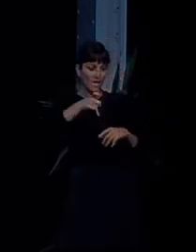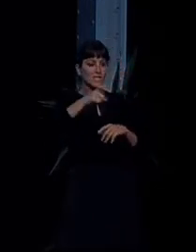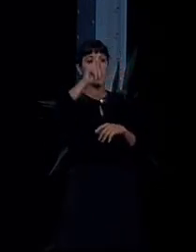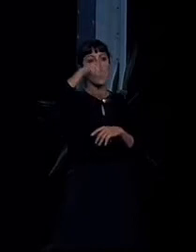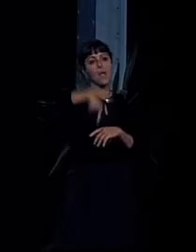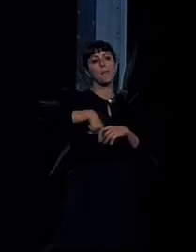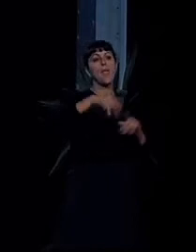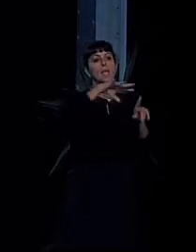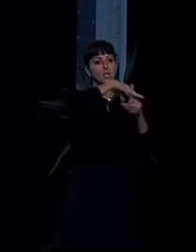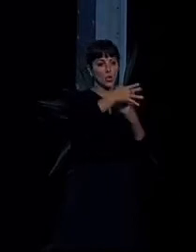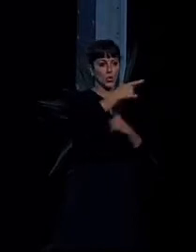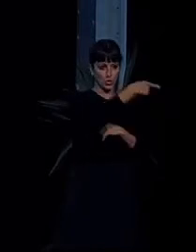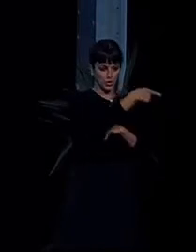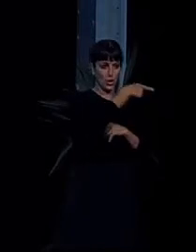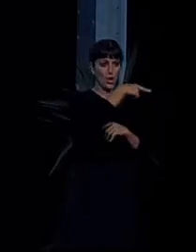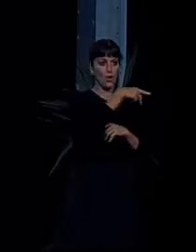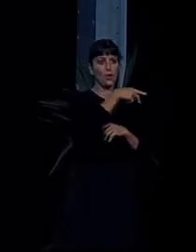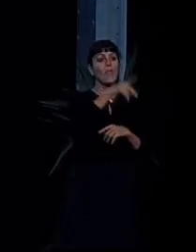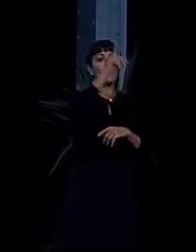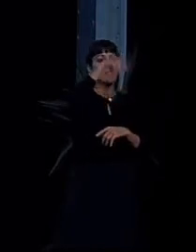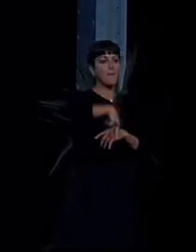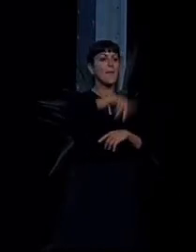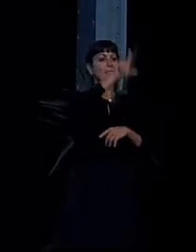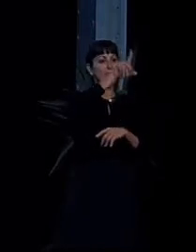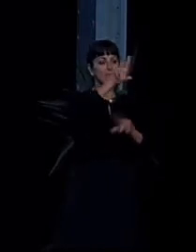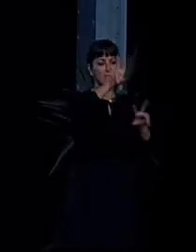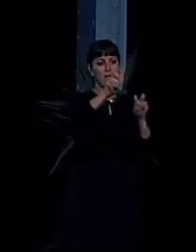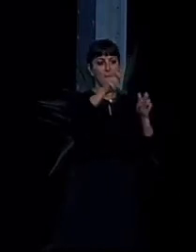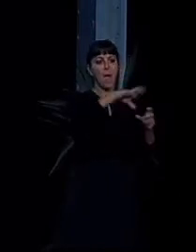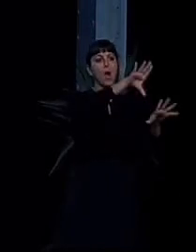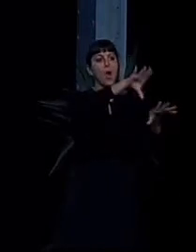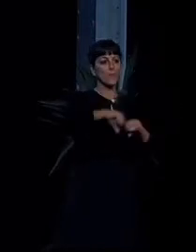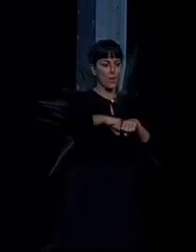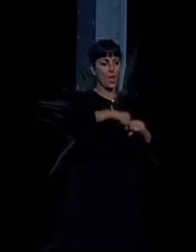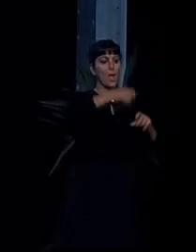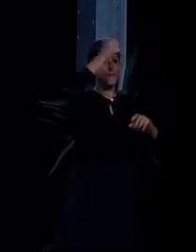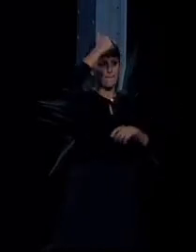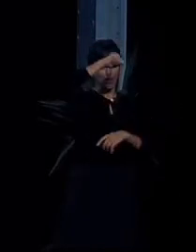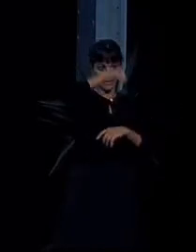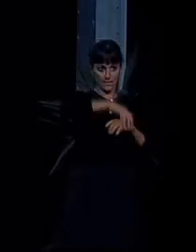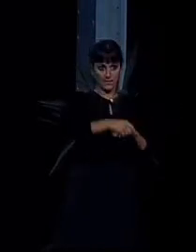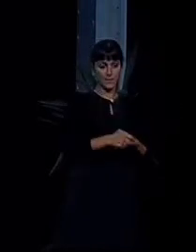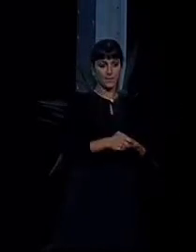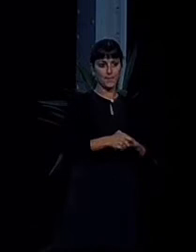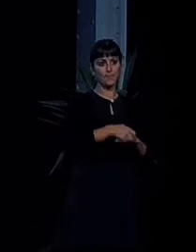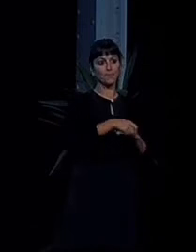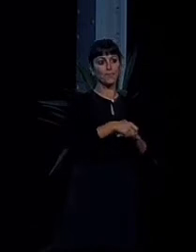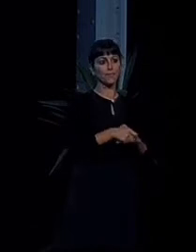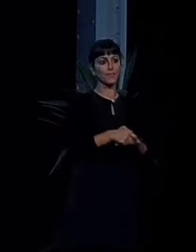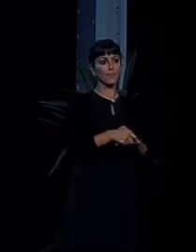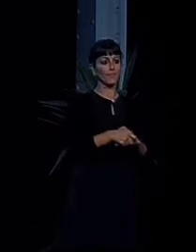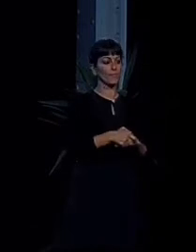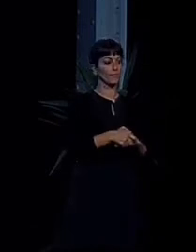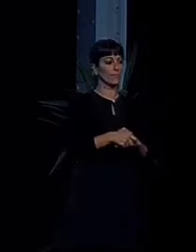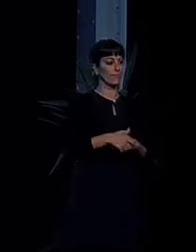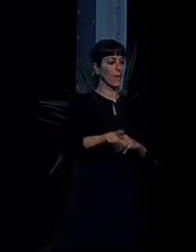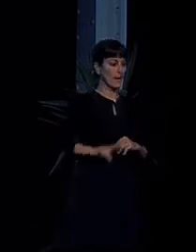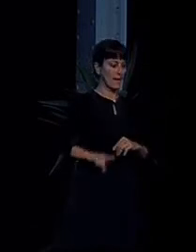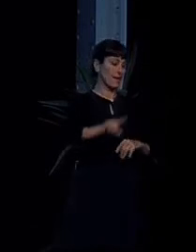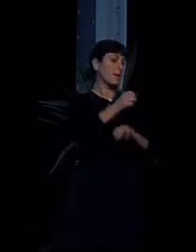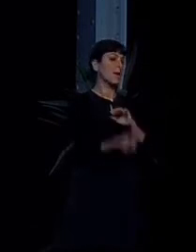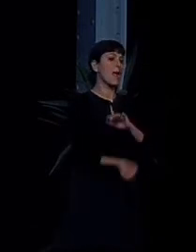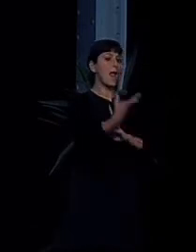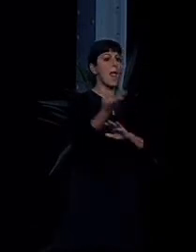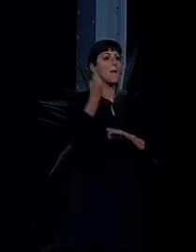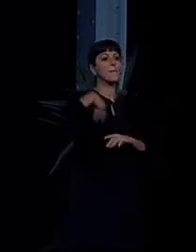sobre la teoria de la conspiració machista, que ho ha publicat en el magazín Pícara Magazine. Després té Alcàsser no